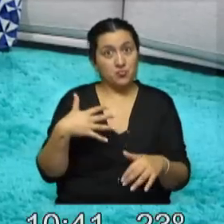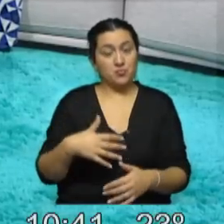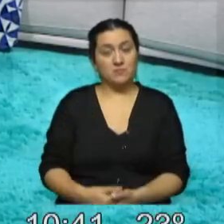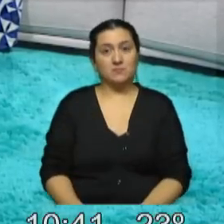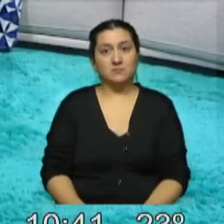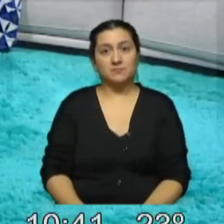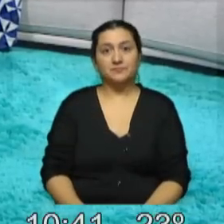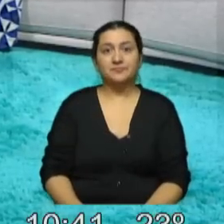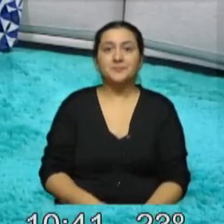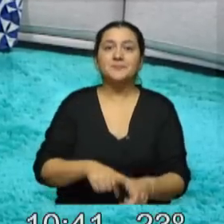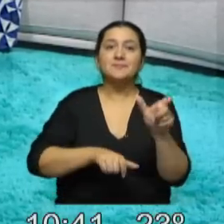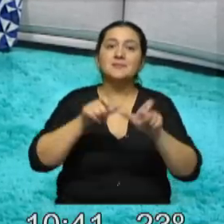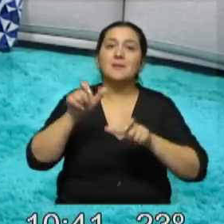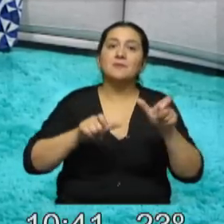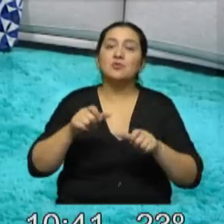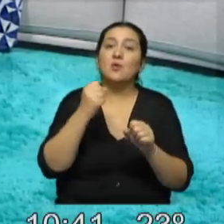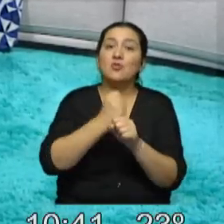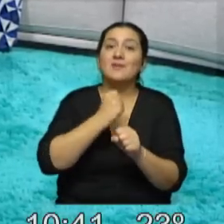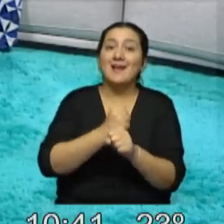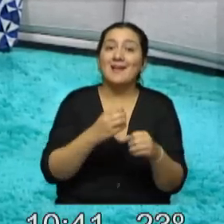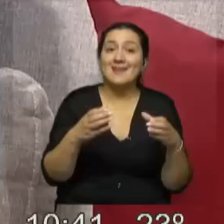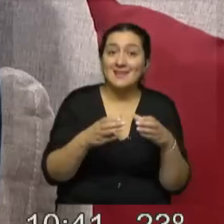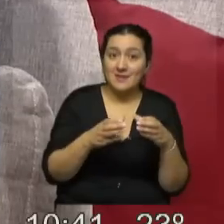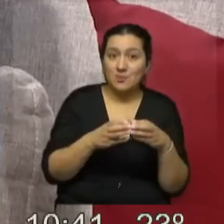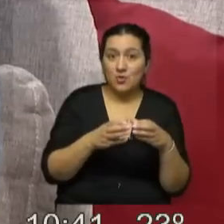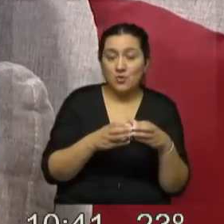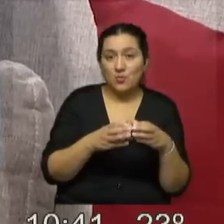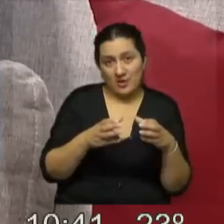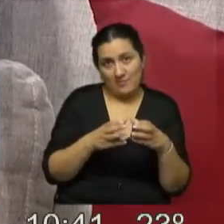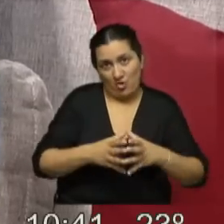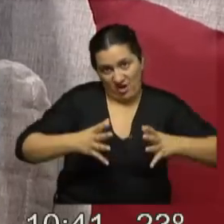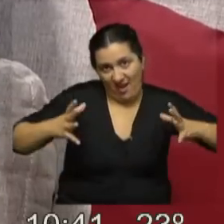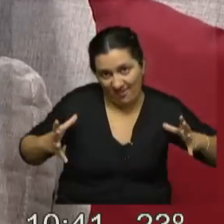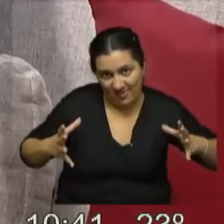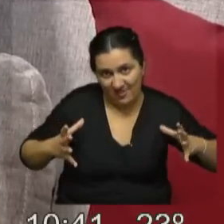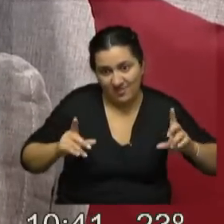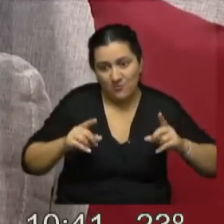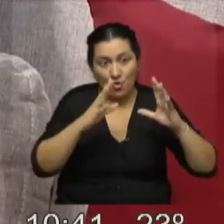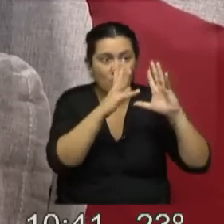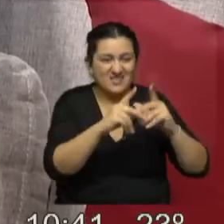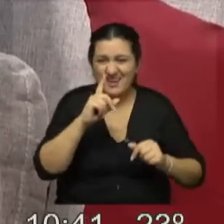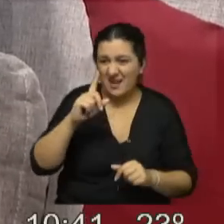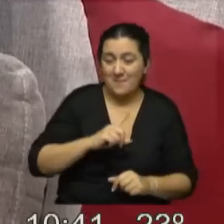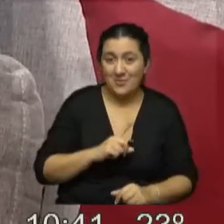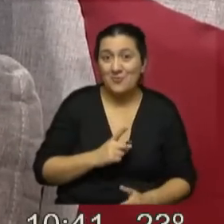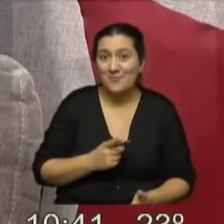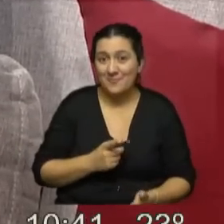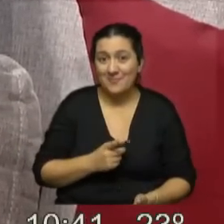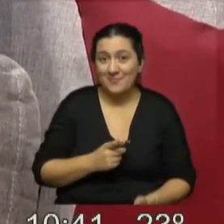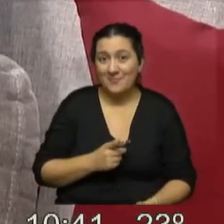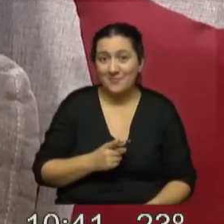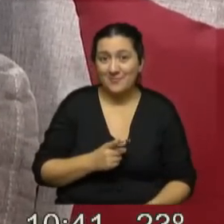Sí y la gente cuando trabaja en equipo un equipo grande que hubo que organizar muy rápido este